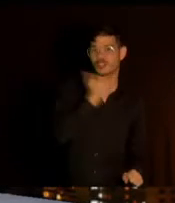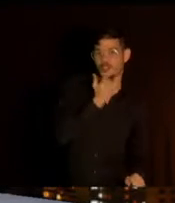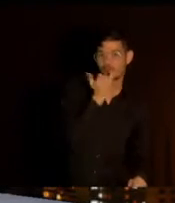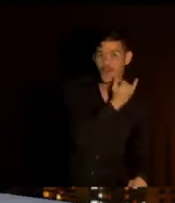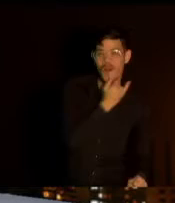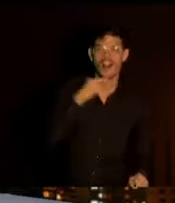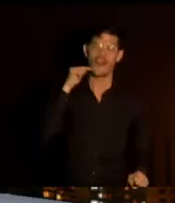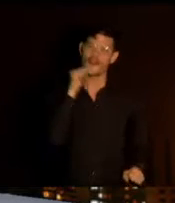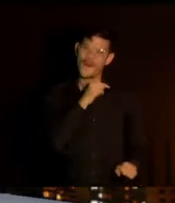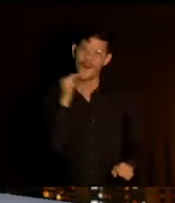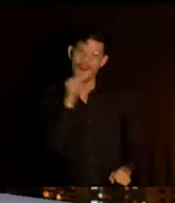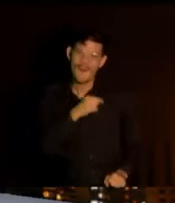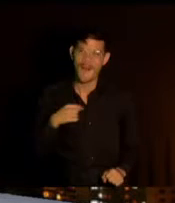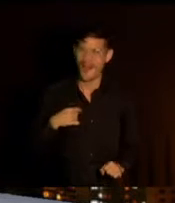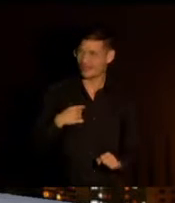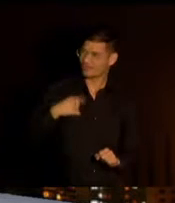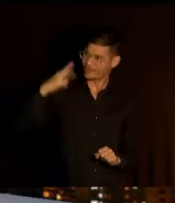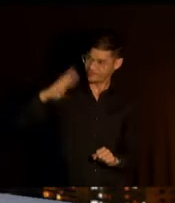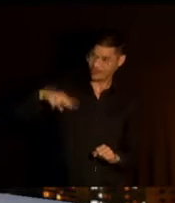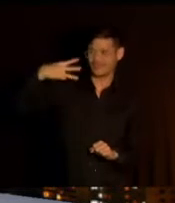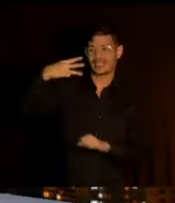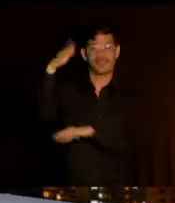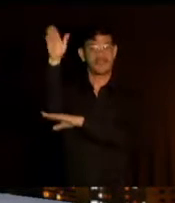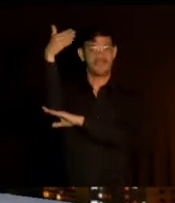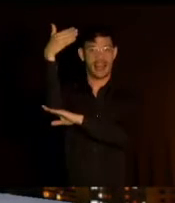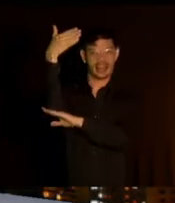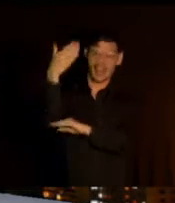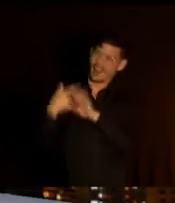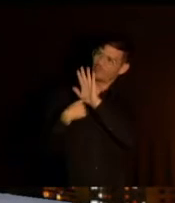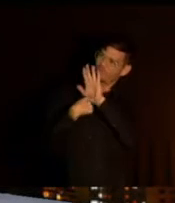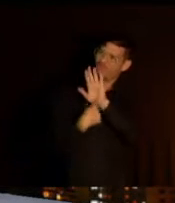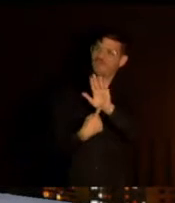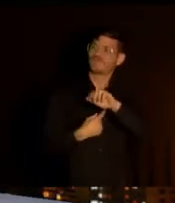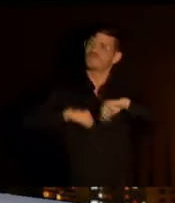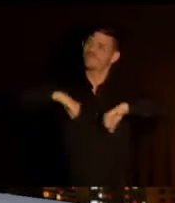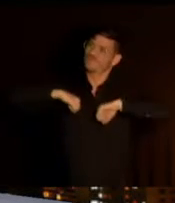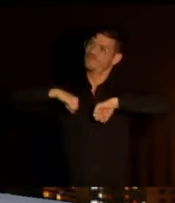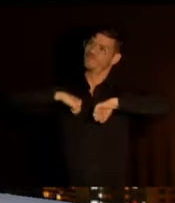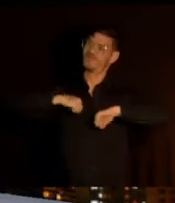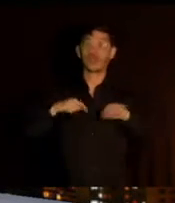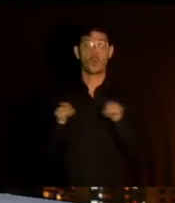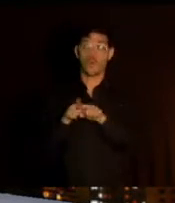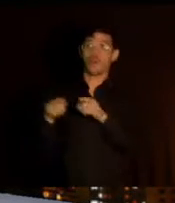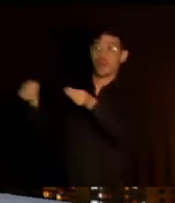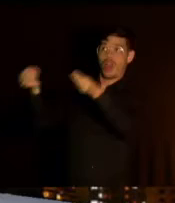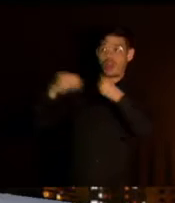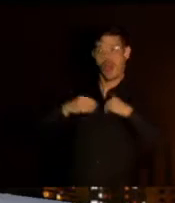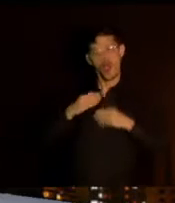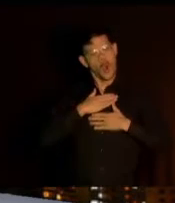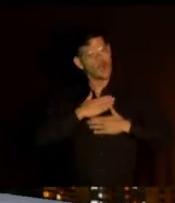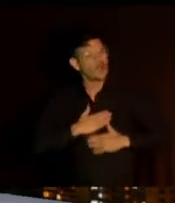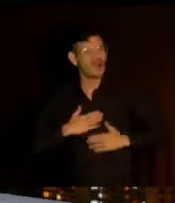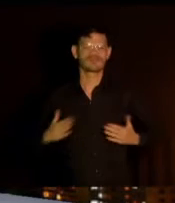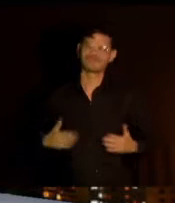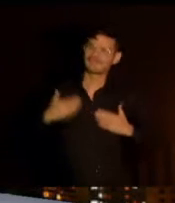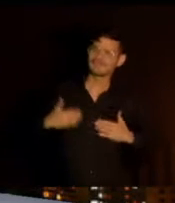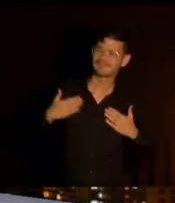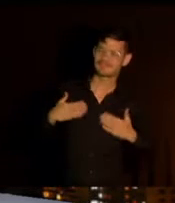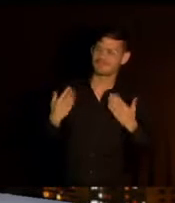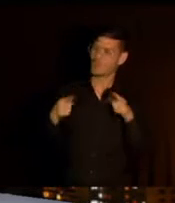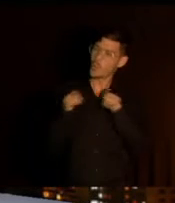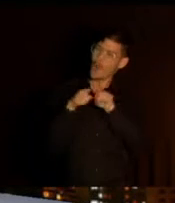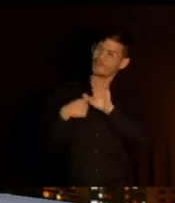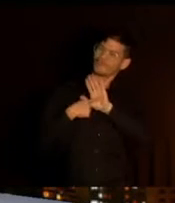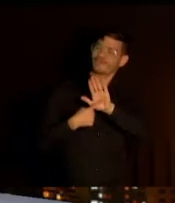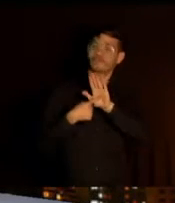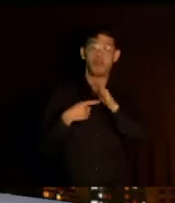vamos a luchar por dejar el nombre de nuestro país en alto, independientemente de que el atleta tenga